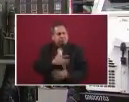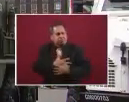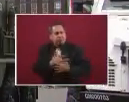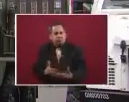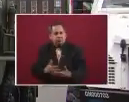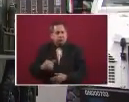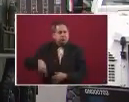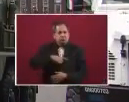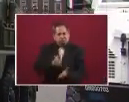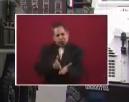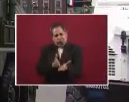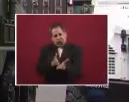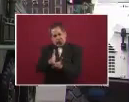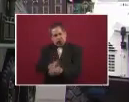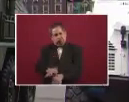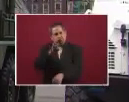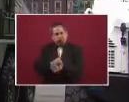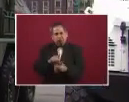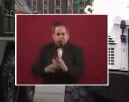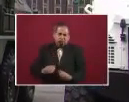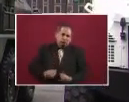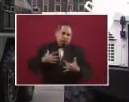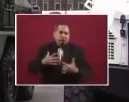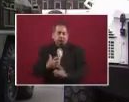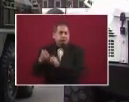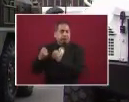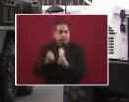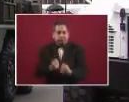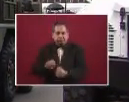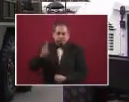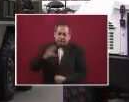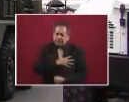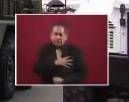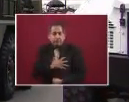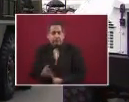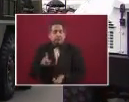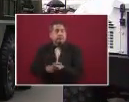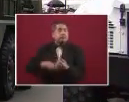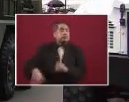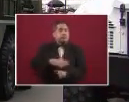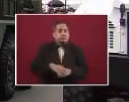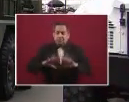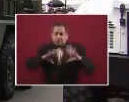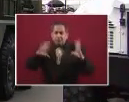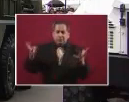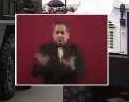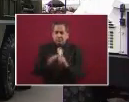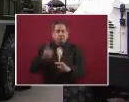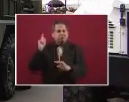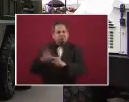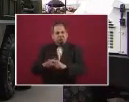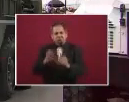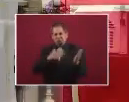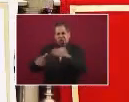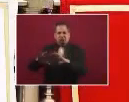con firme determinación, entusiasmo y verdadera vocación, pues juntos somos la